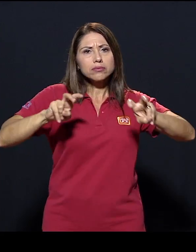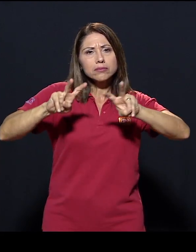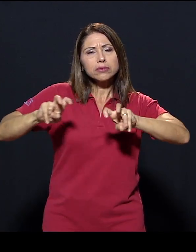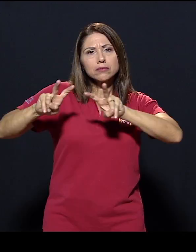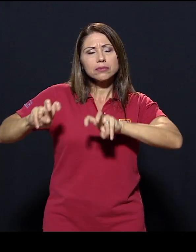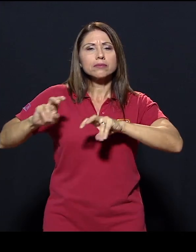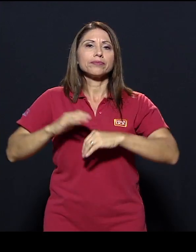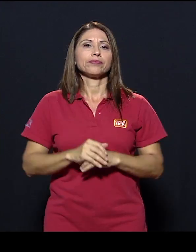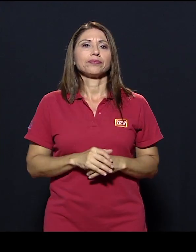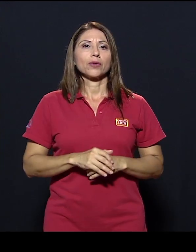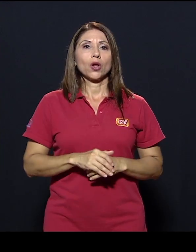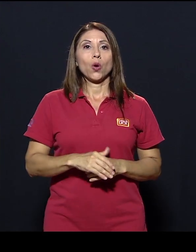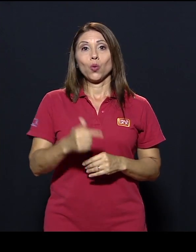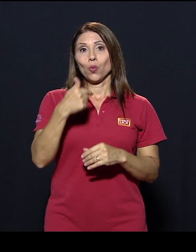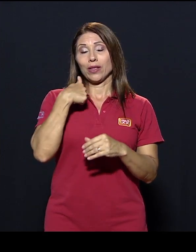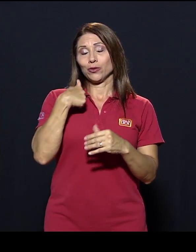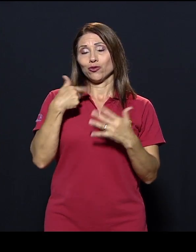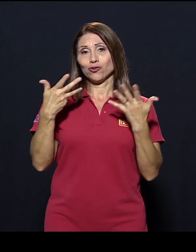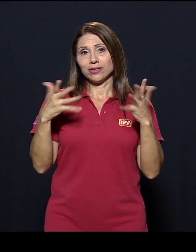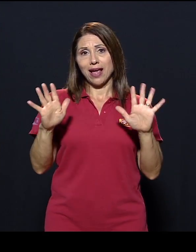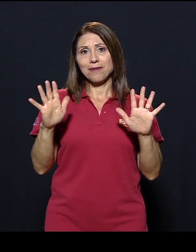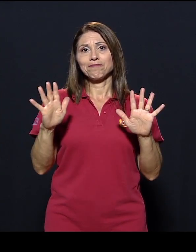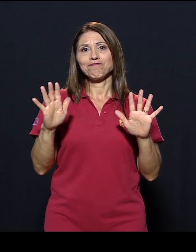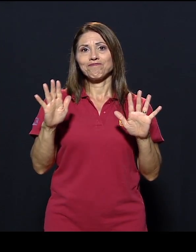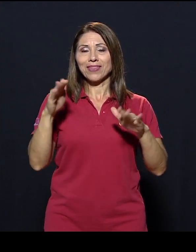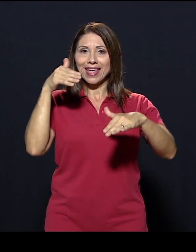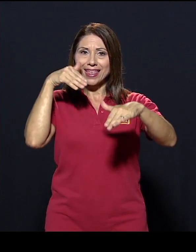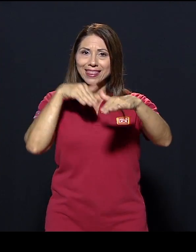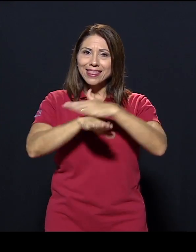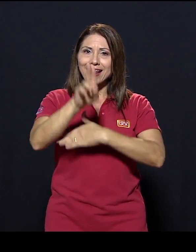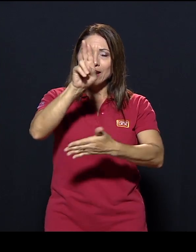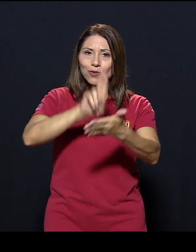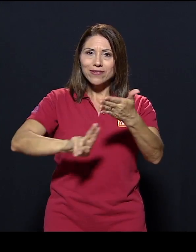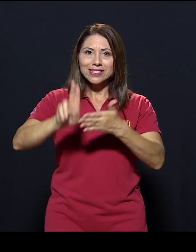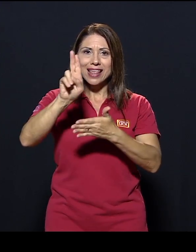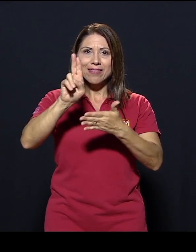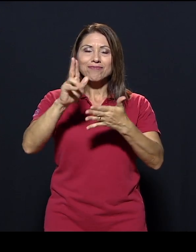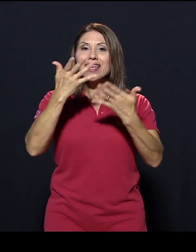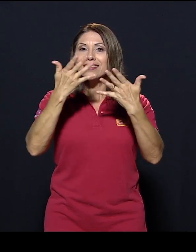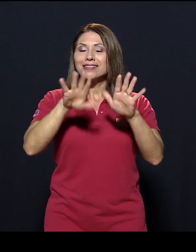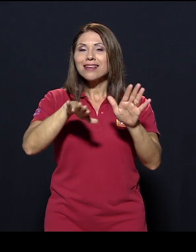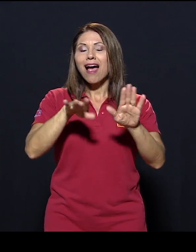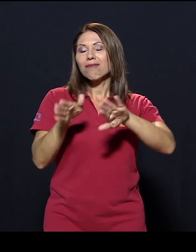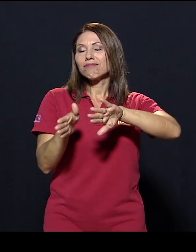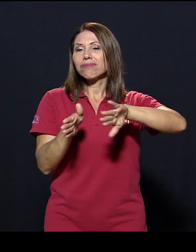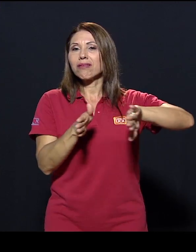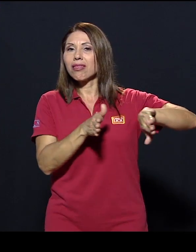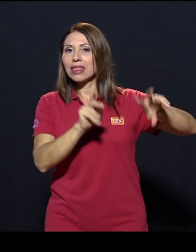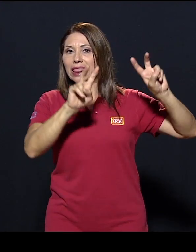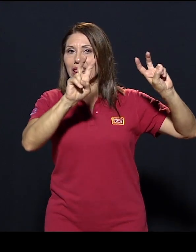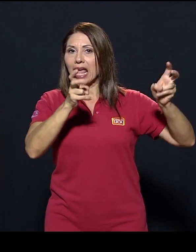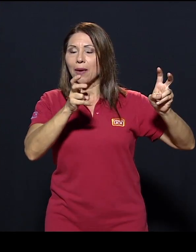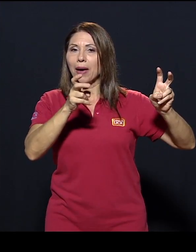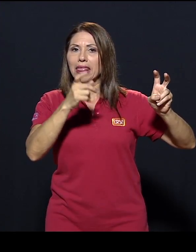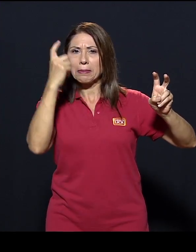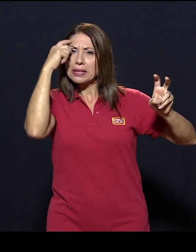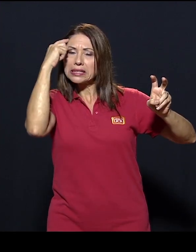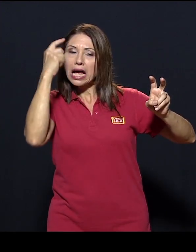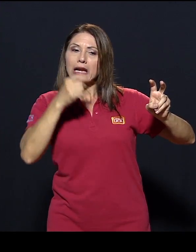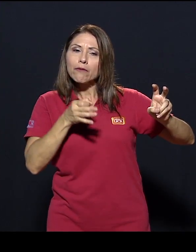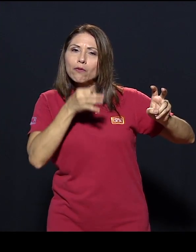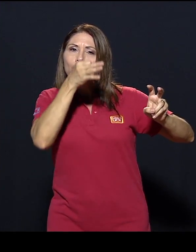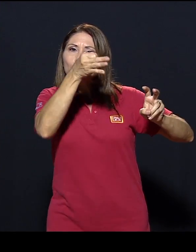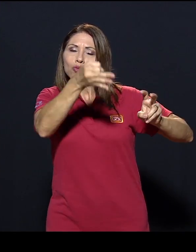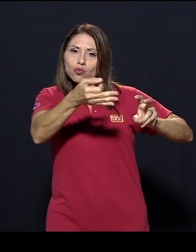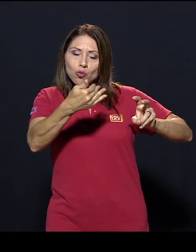a analizar. Cuando yo entré, digamos, ya a nivel de universidad y todo, dejé de lado lo que era el tema